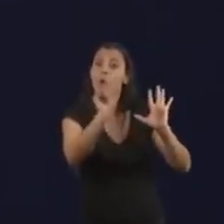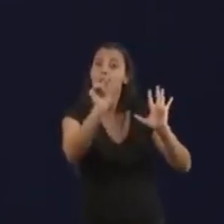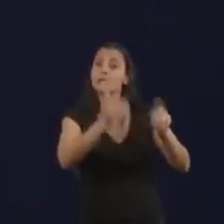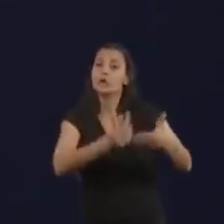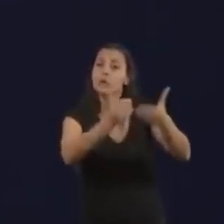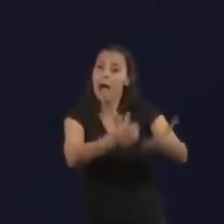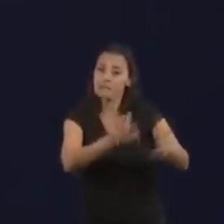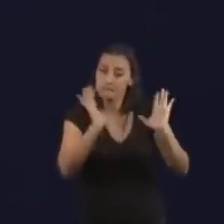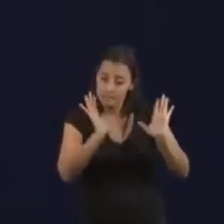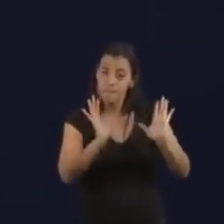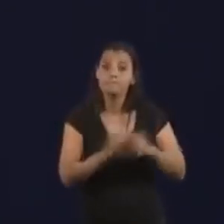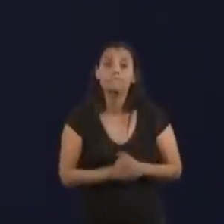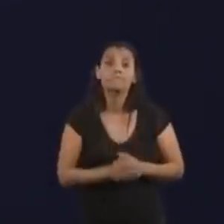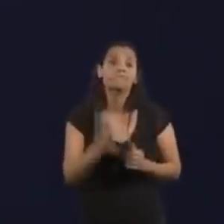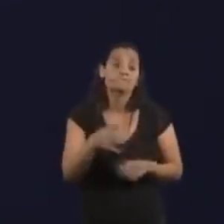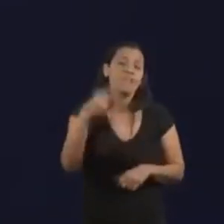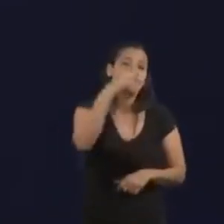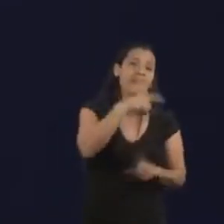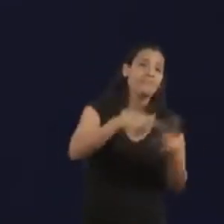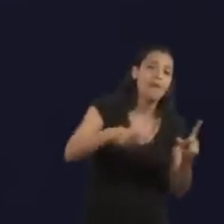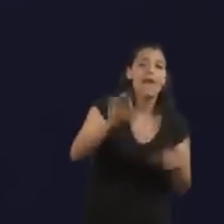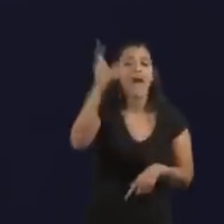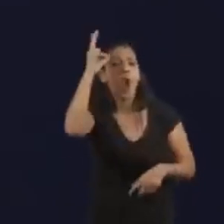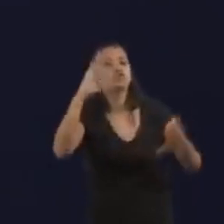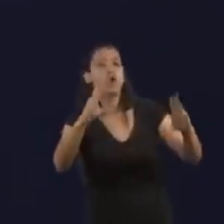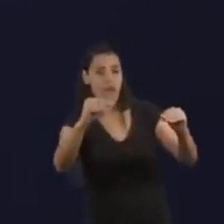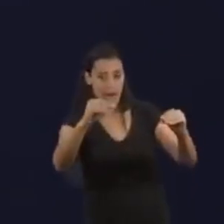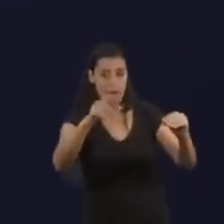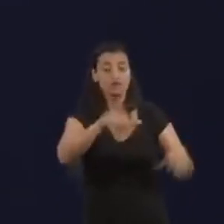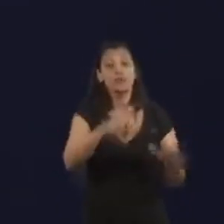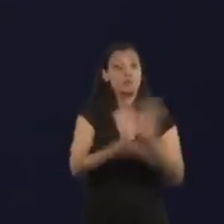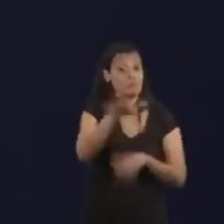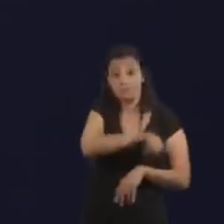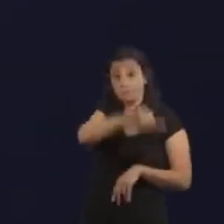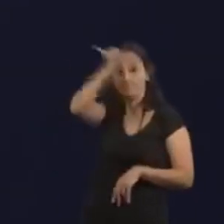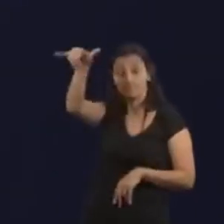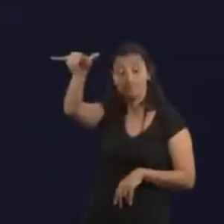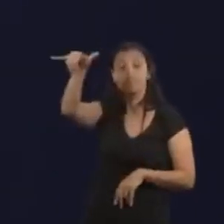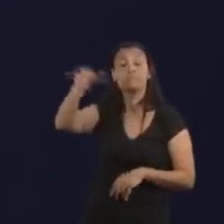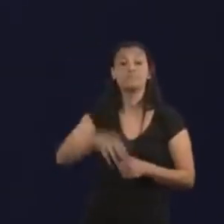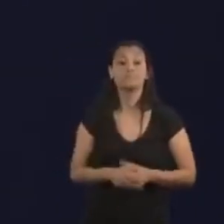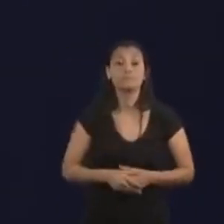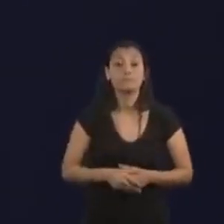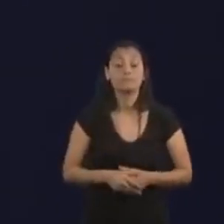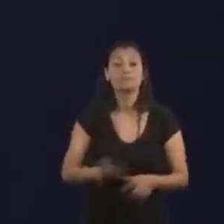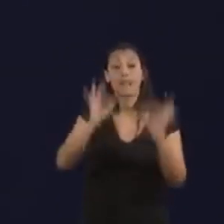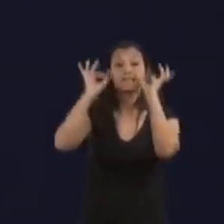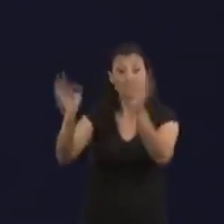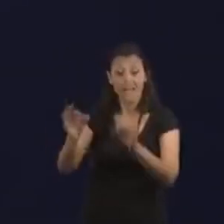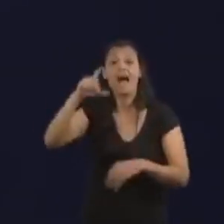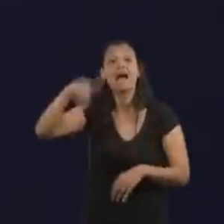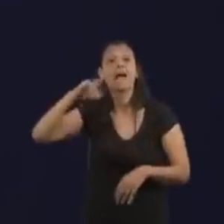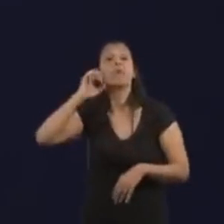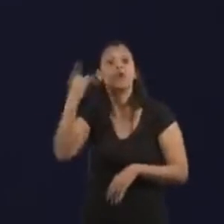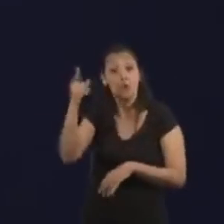minutos pero si no es 19:30 será 20 horas estaremos arribando directamente al a camburiu en torno